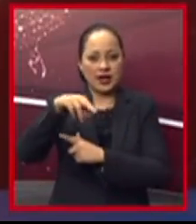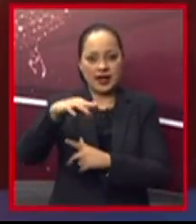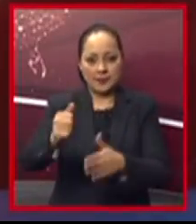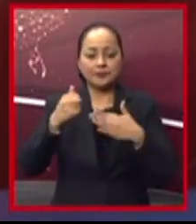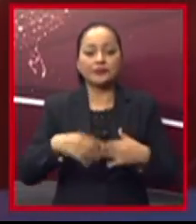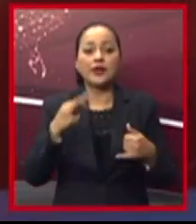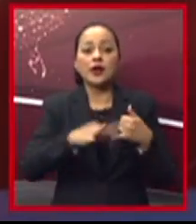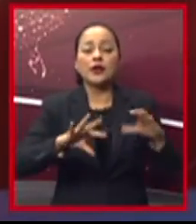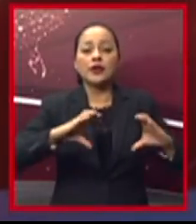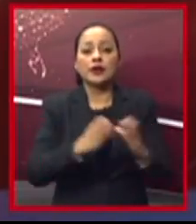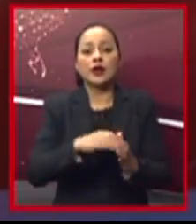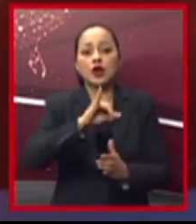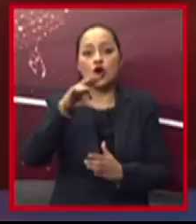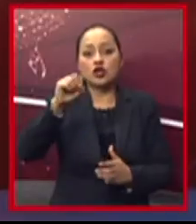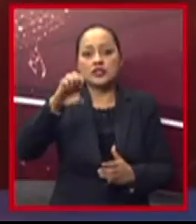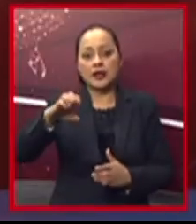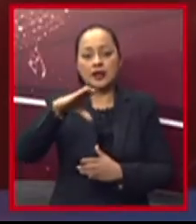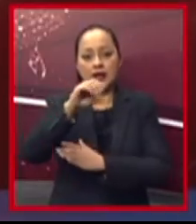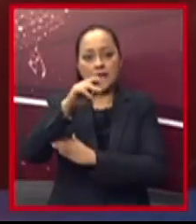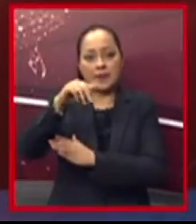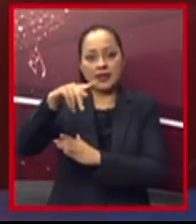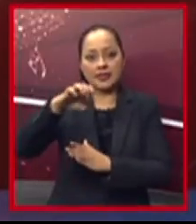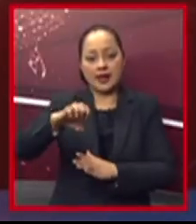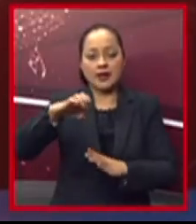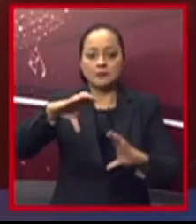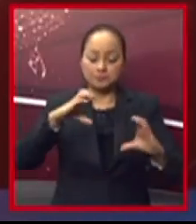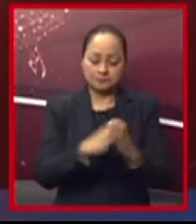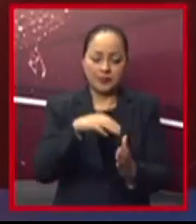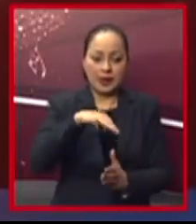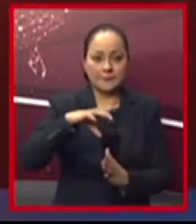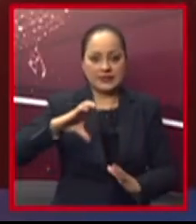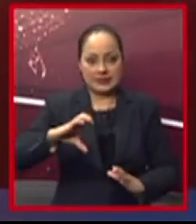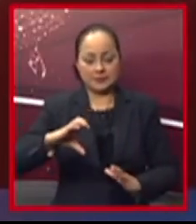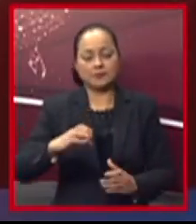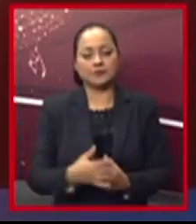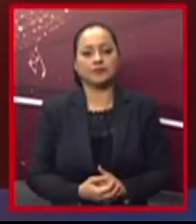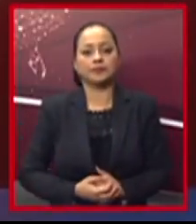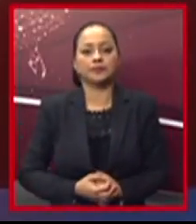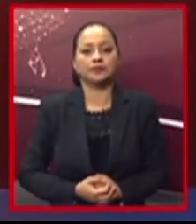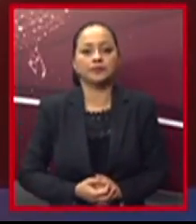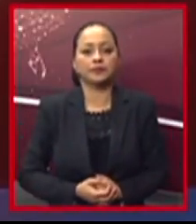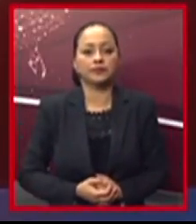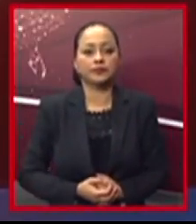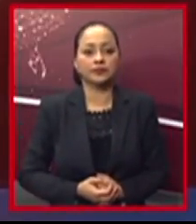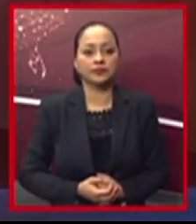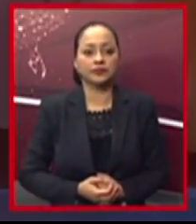Y finalmente el diputado José Clemente Castañeda Hoflich, de Movimiento Ciudadano.